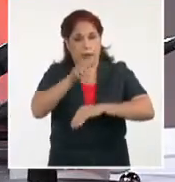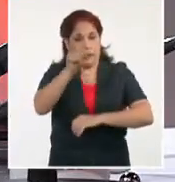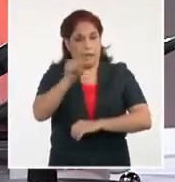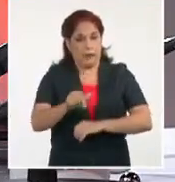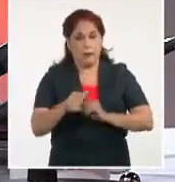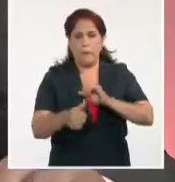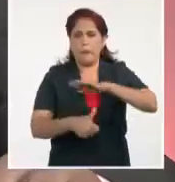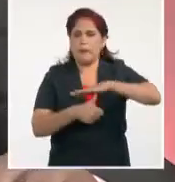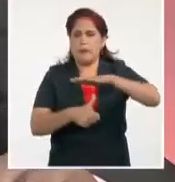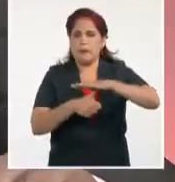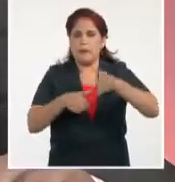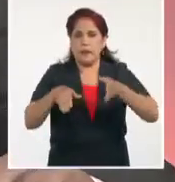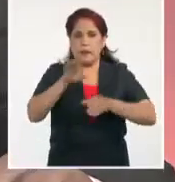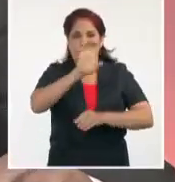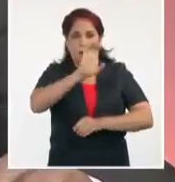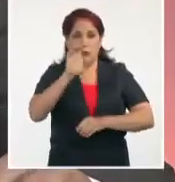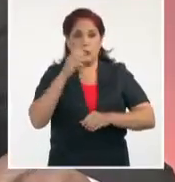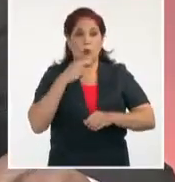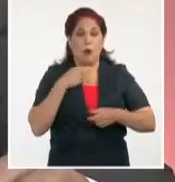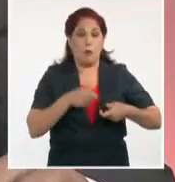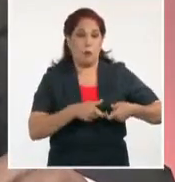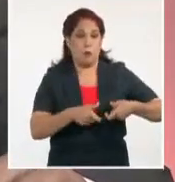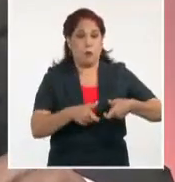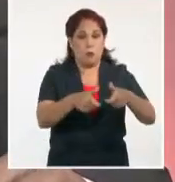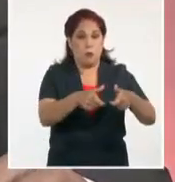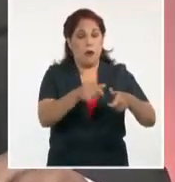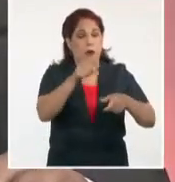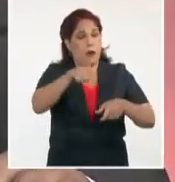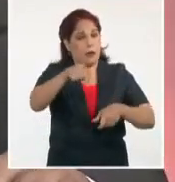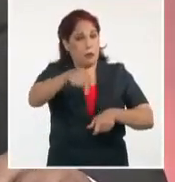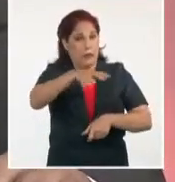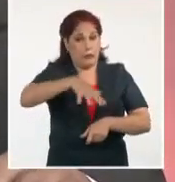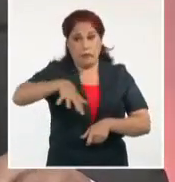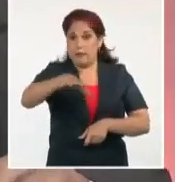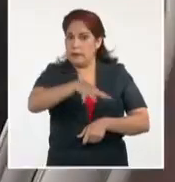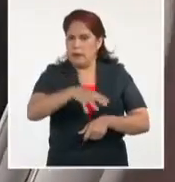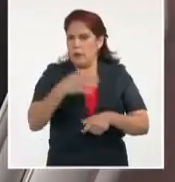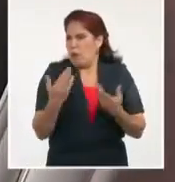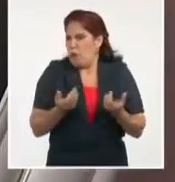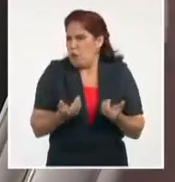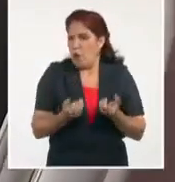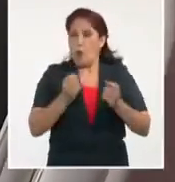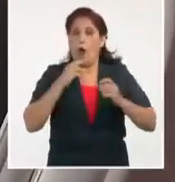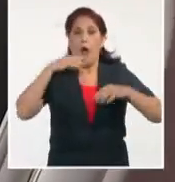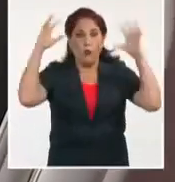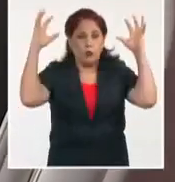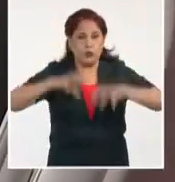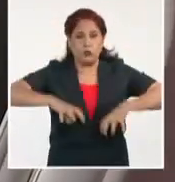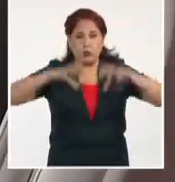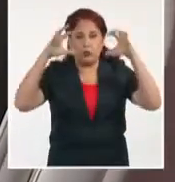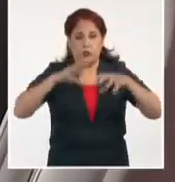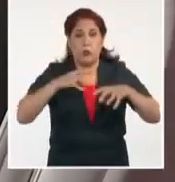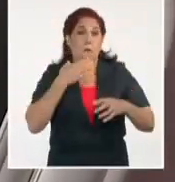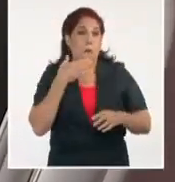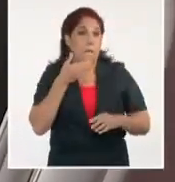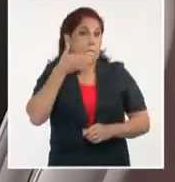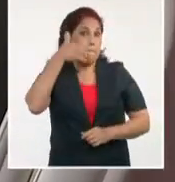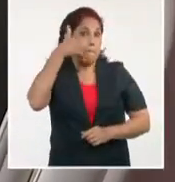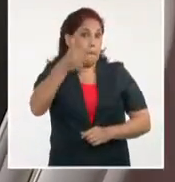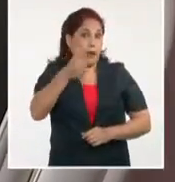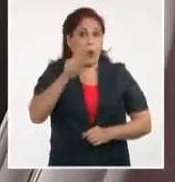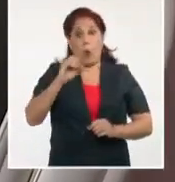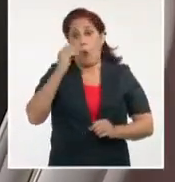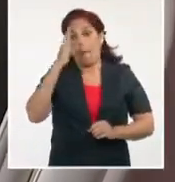presidente del Instituto Nacional de Recursos Hidráulicos, nos actualizara, bueno, el impacto que ha tenido Elsa en